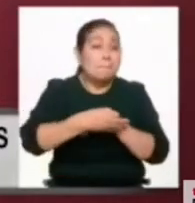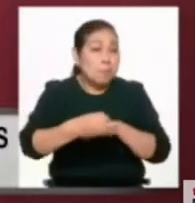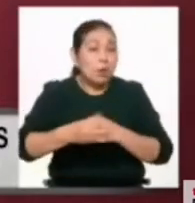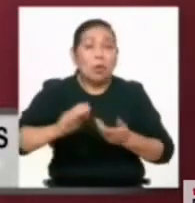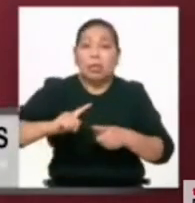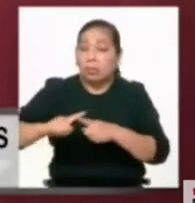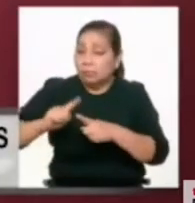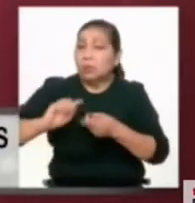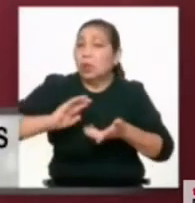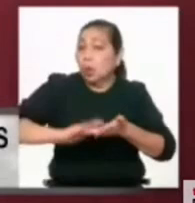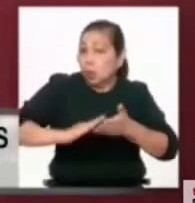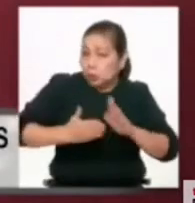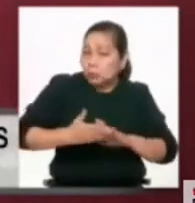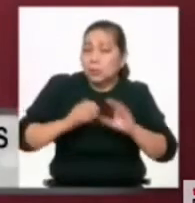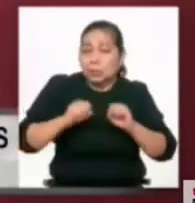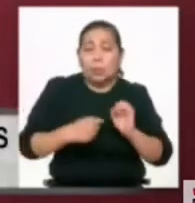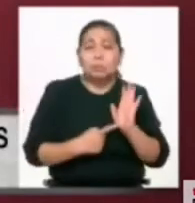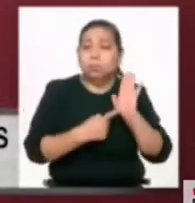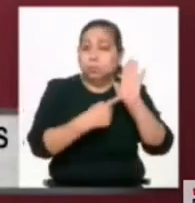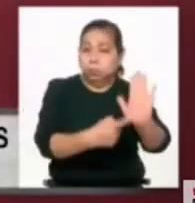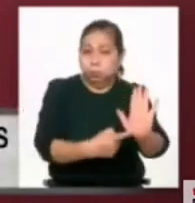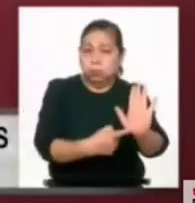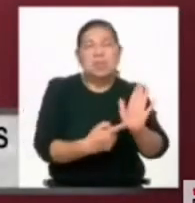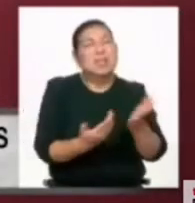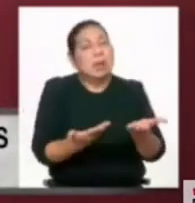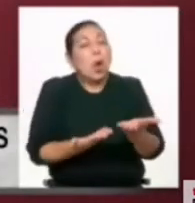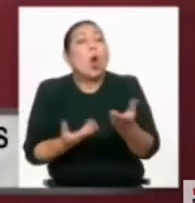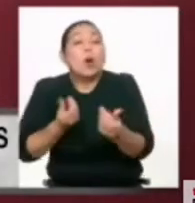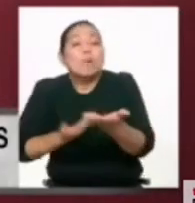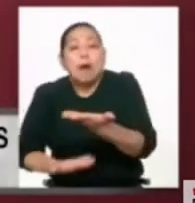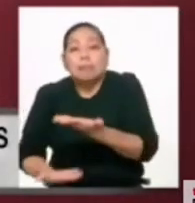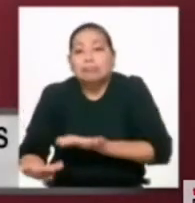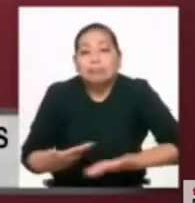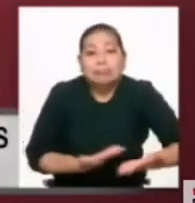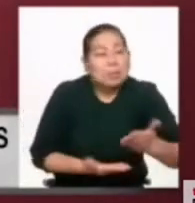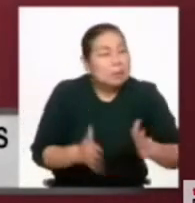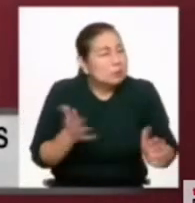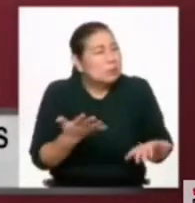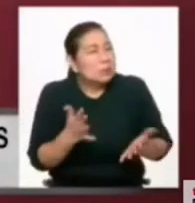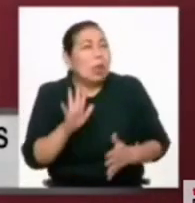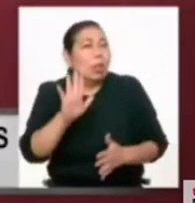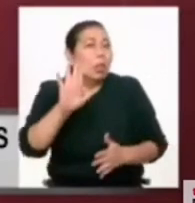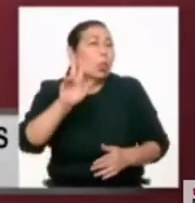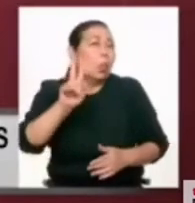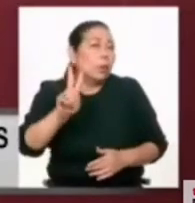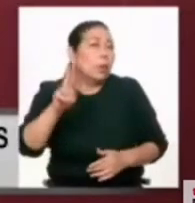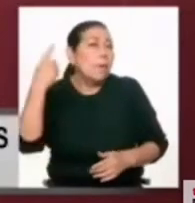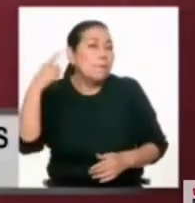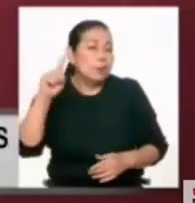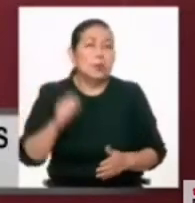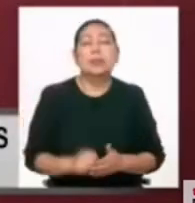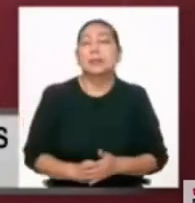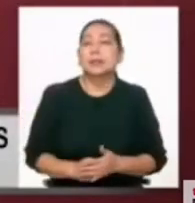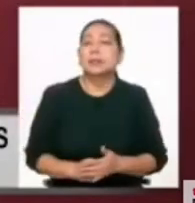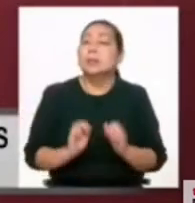provincias, comunidades, para que puedan presentar propuestas de negocios, más o menos un monto de 52